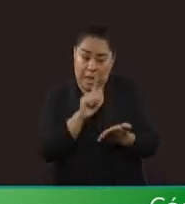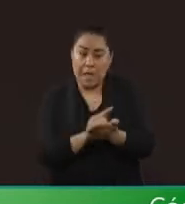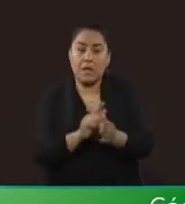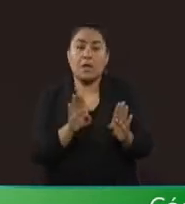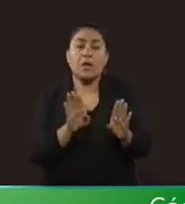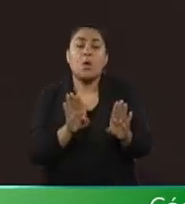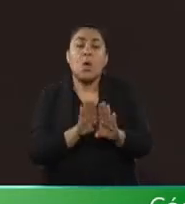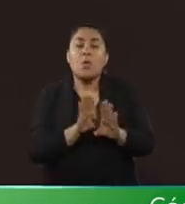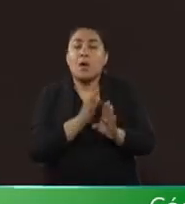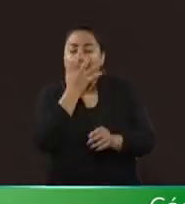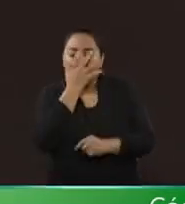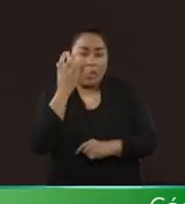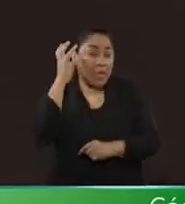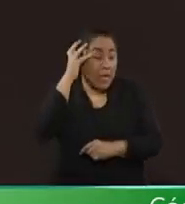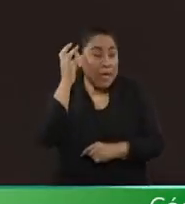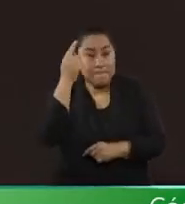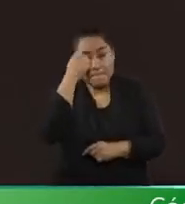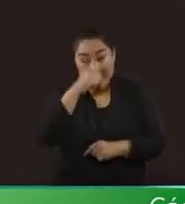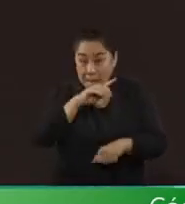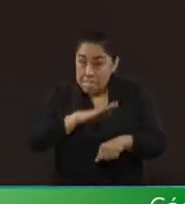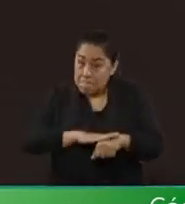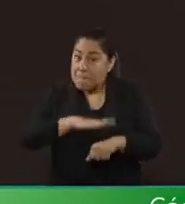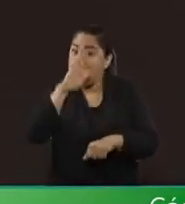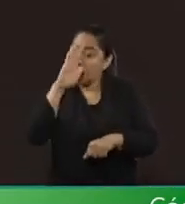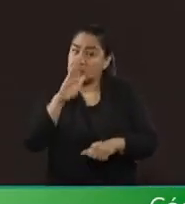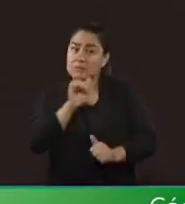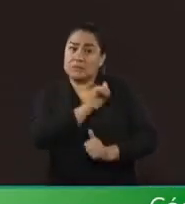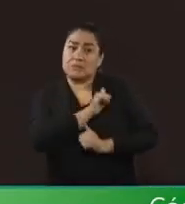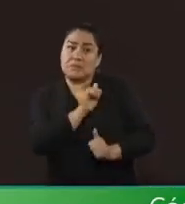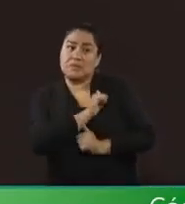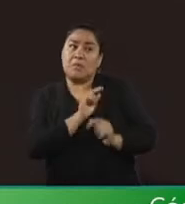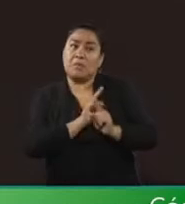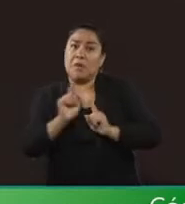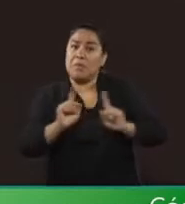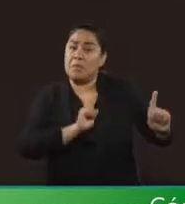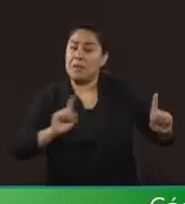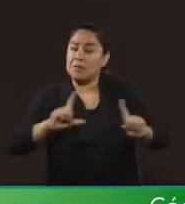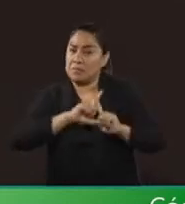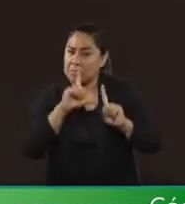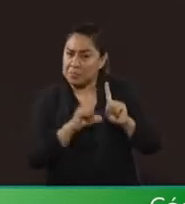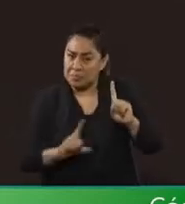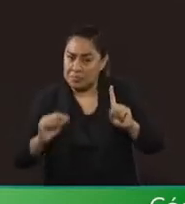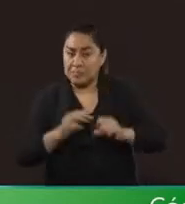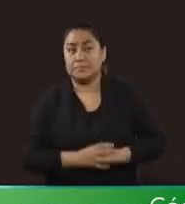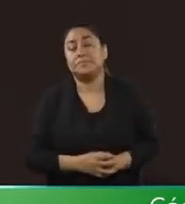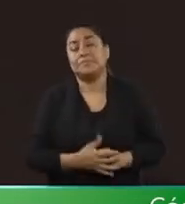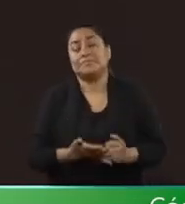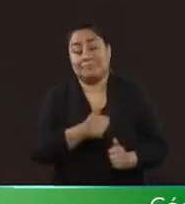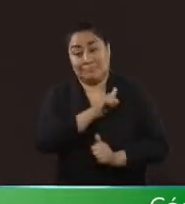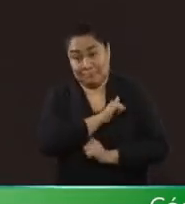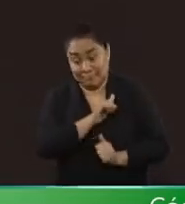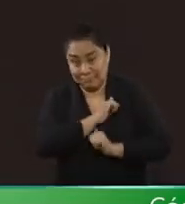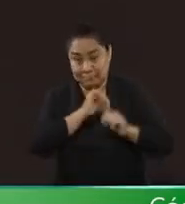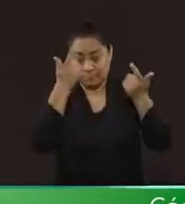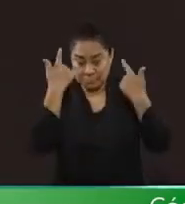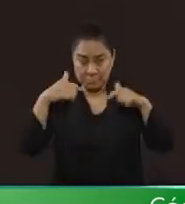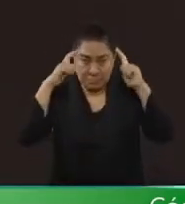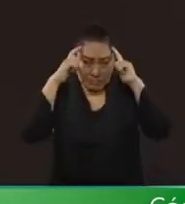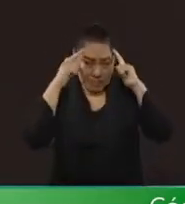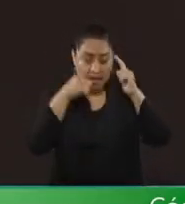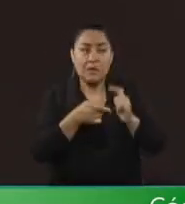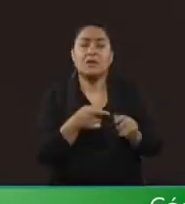acepte tener a las Fuerzas Armadas hasta en la cocina. Y nuestro Ejército y Marina se